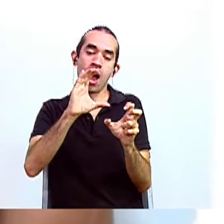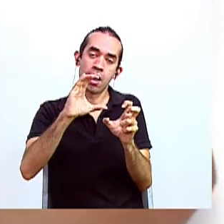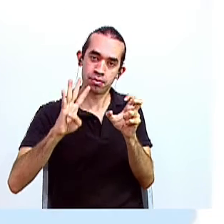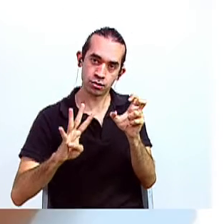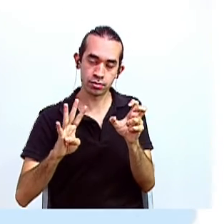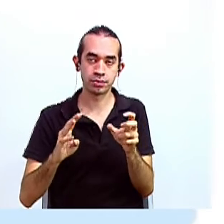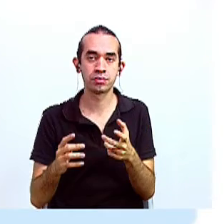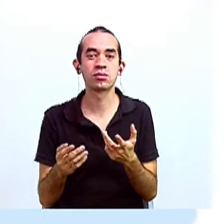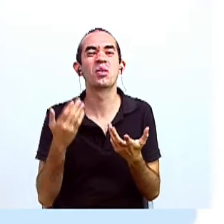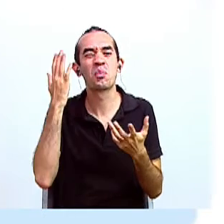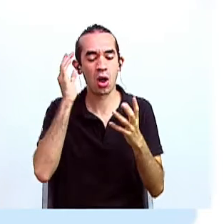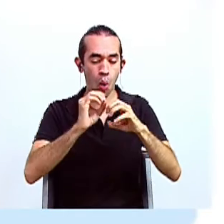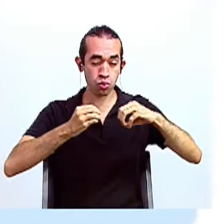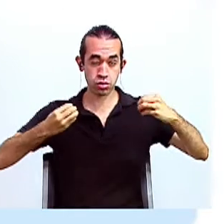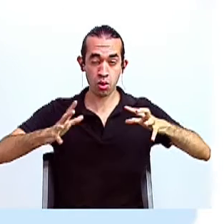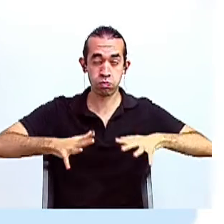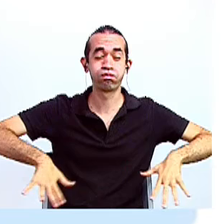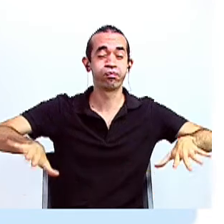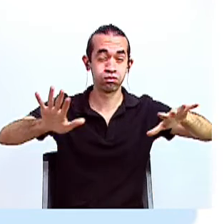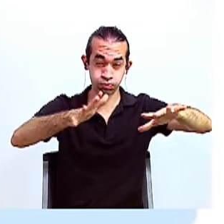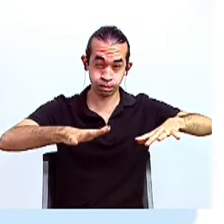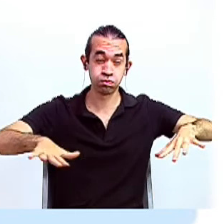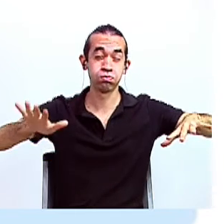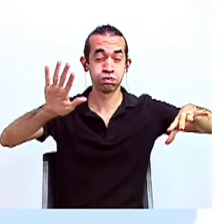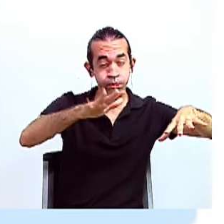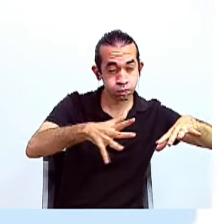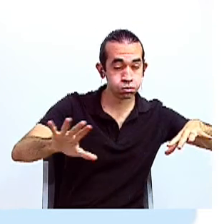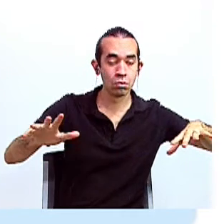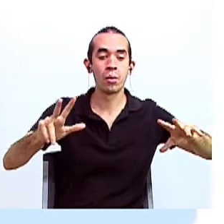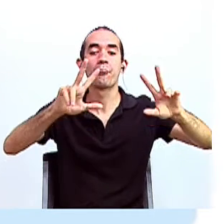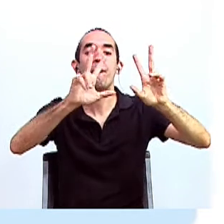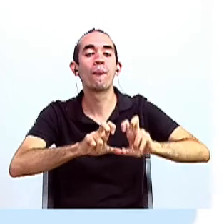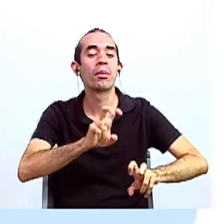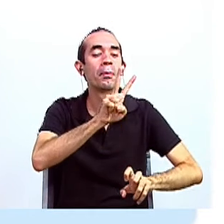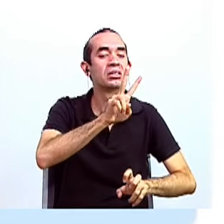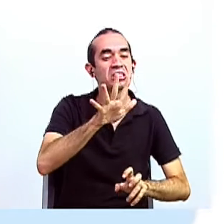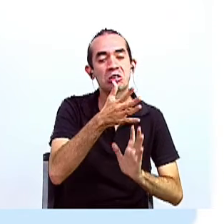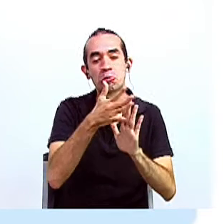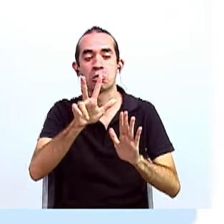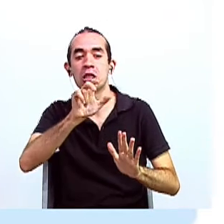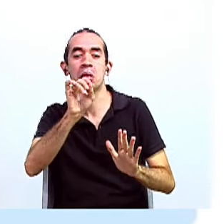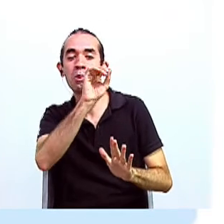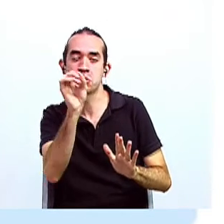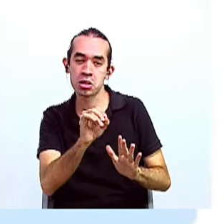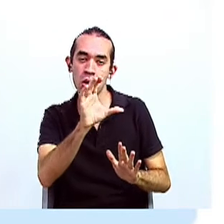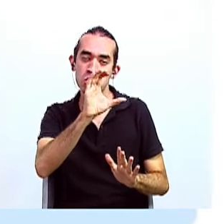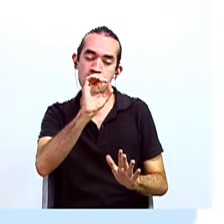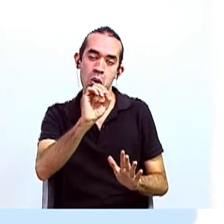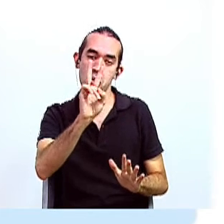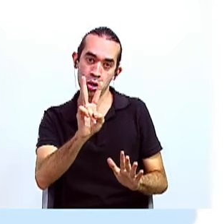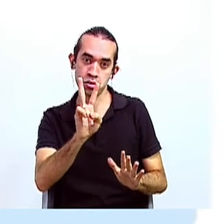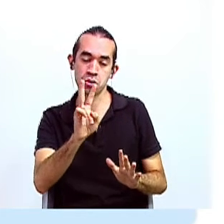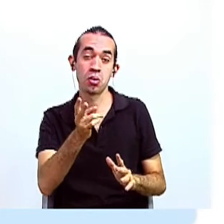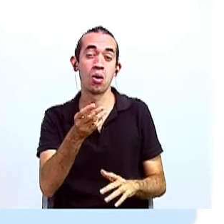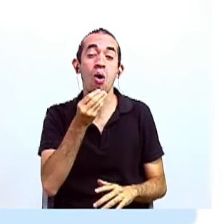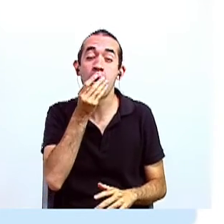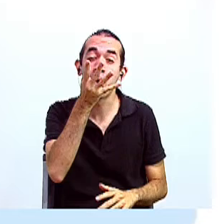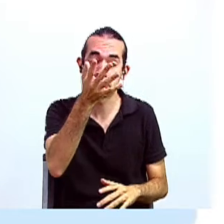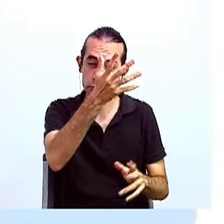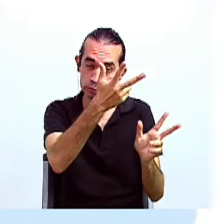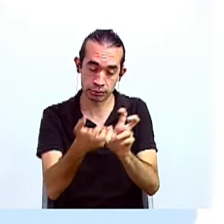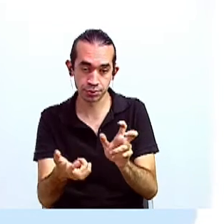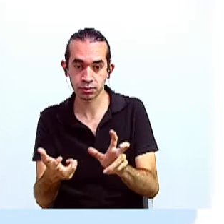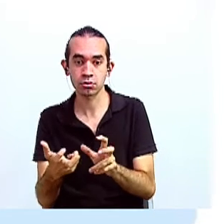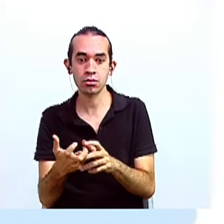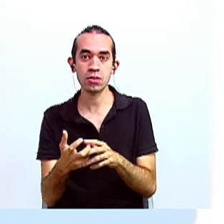océano absorbe entre el 25 y 30% del CO2. Por eso, entre más se produce en la atmósfera, más absorción para el océano y